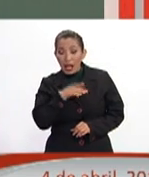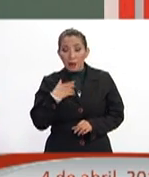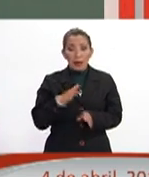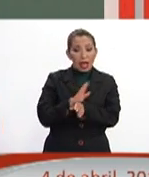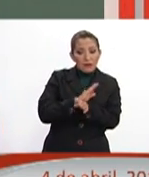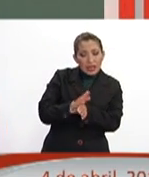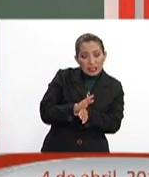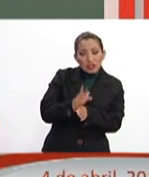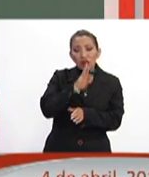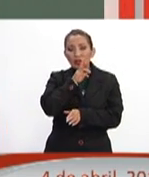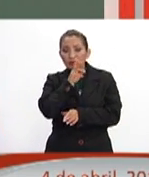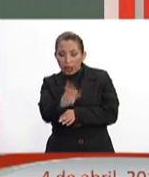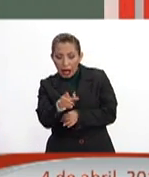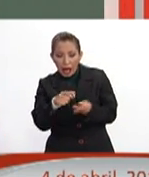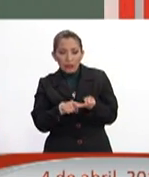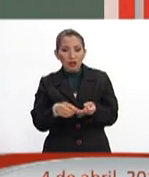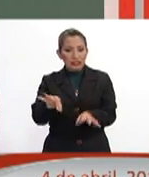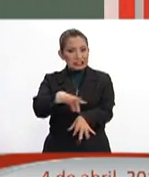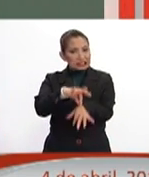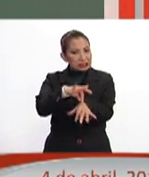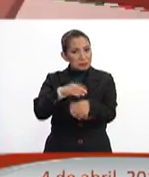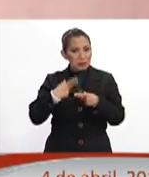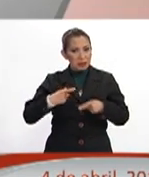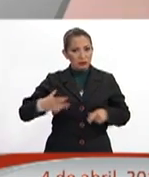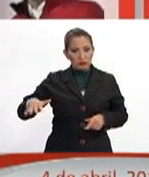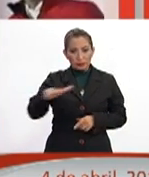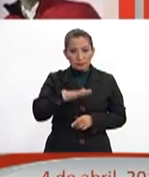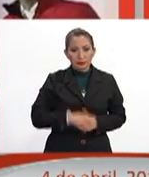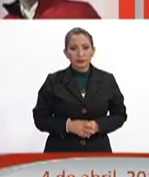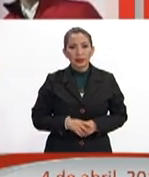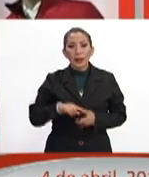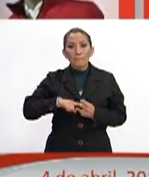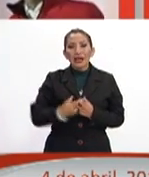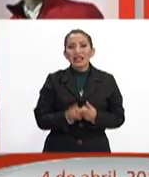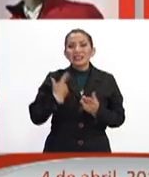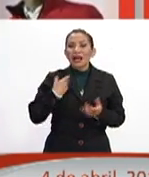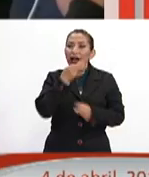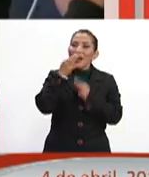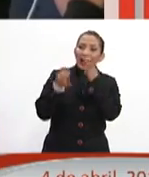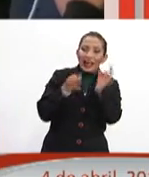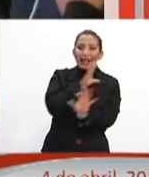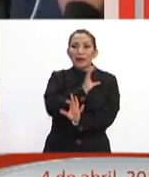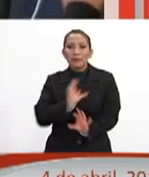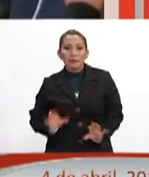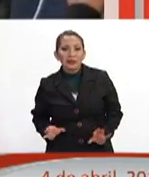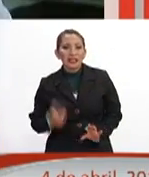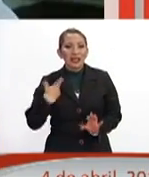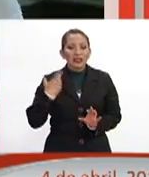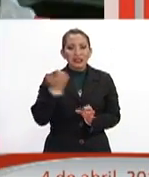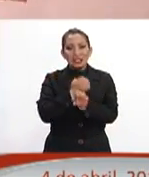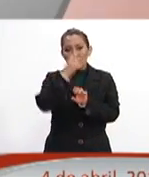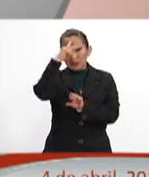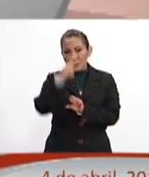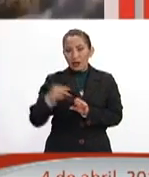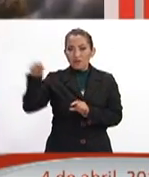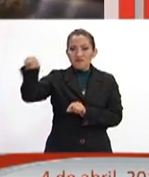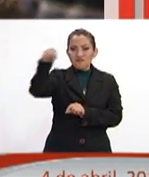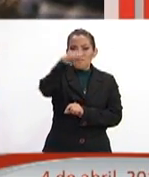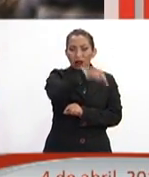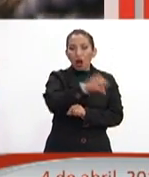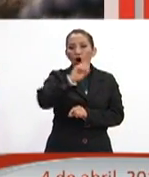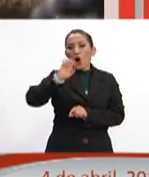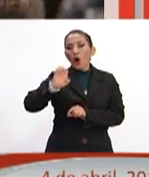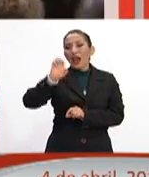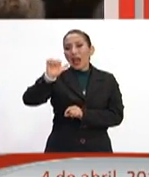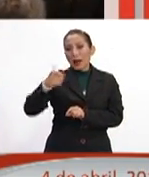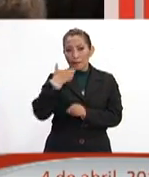beneficios, en resultados tangibles para la sociedad. Inician las campañas electorales en el Estado de México. La